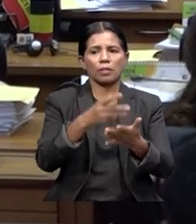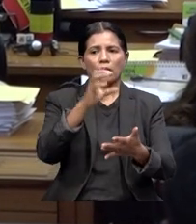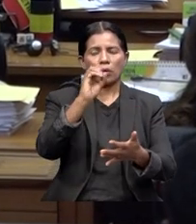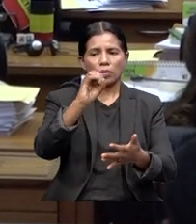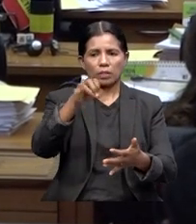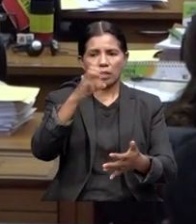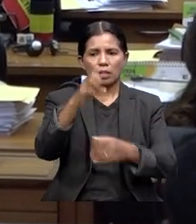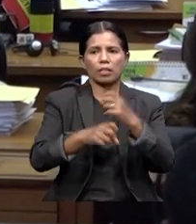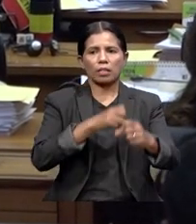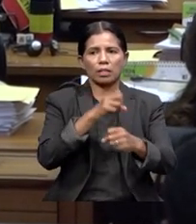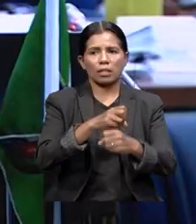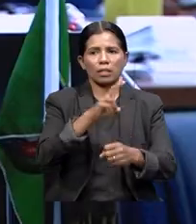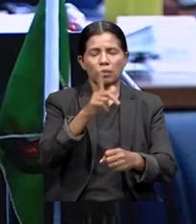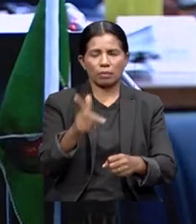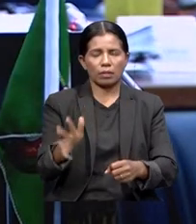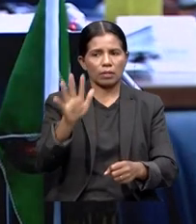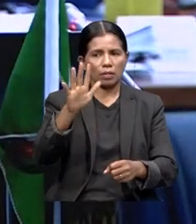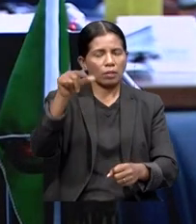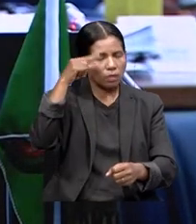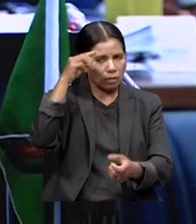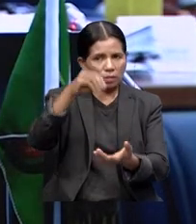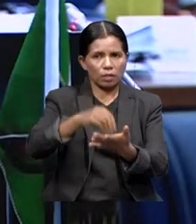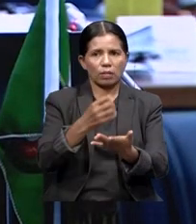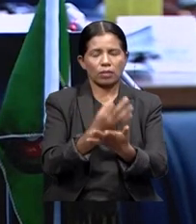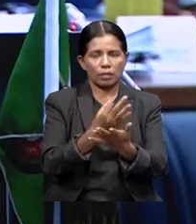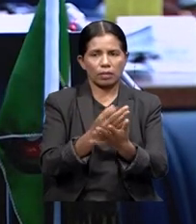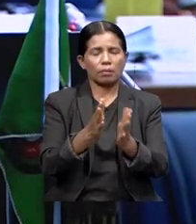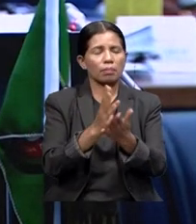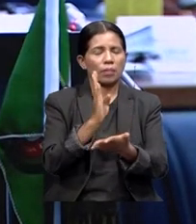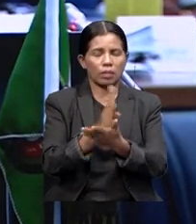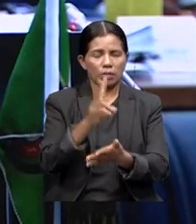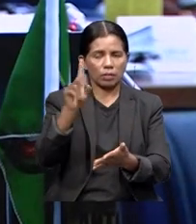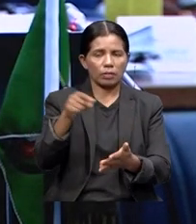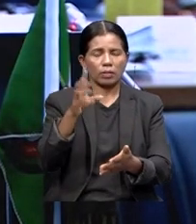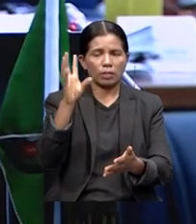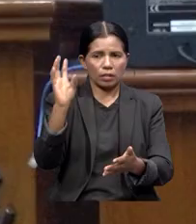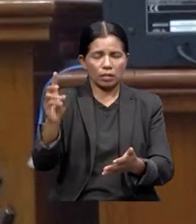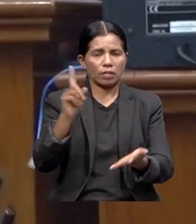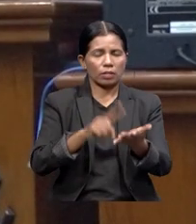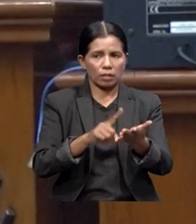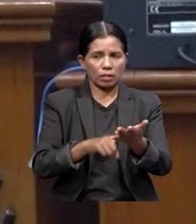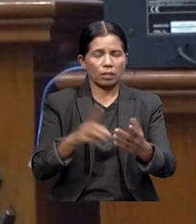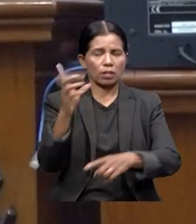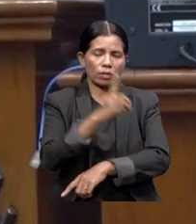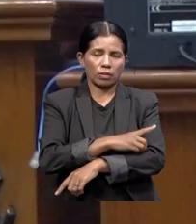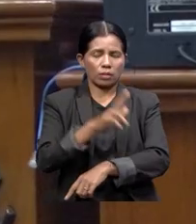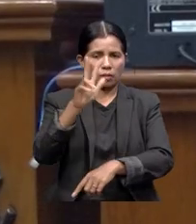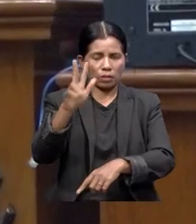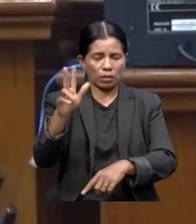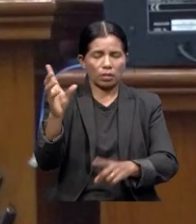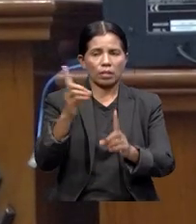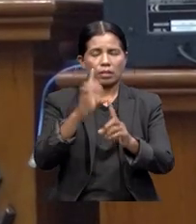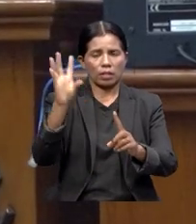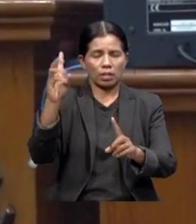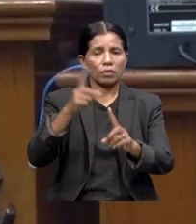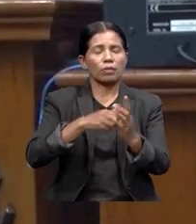riuroron resen lima nebe governo propõe ho montante bilhão rua virgula nen se discute ia fase generalidade durante lorong tolu hahusi lorong nen to lorong